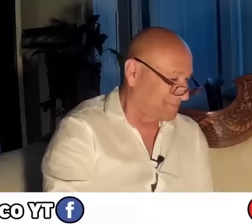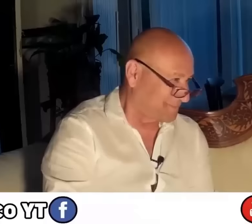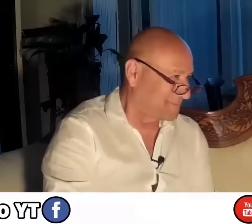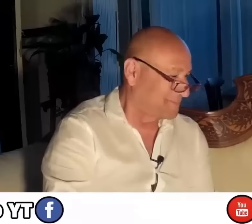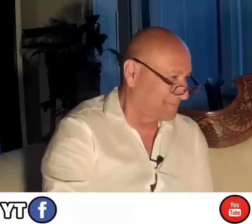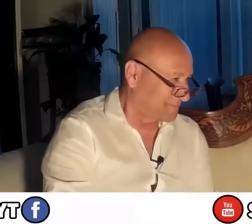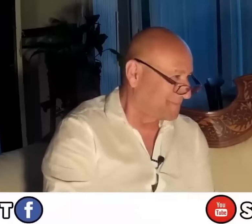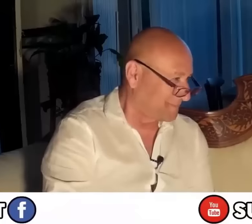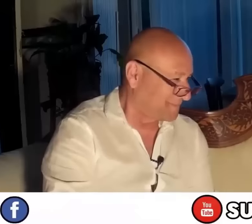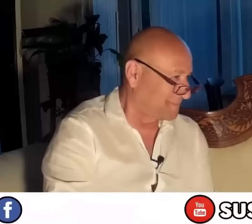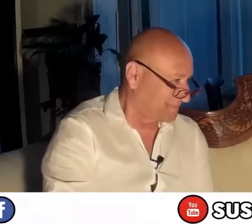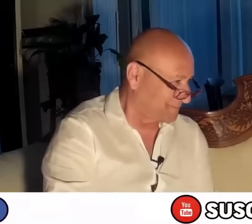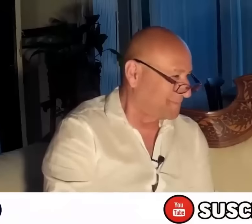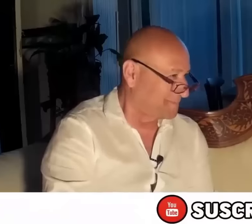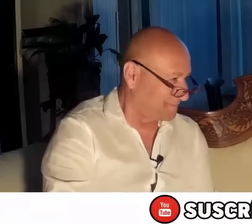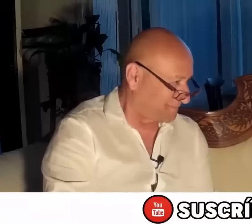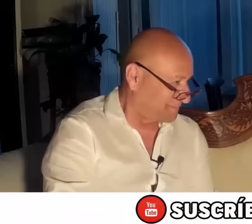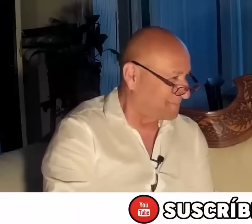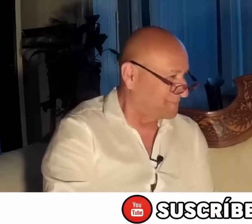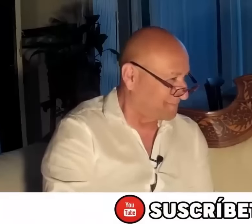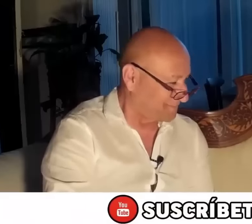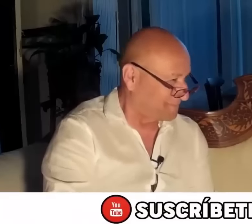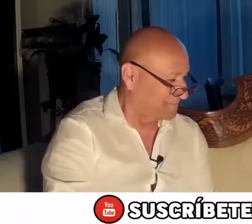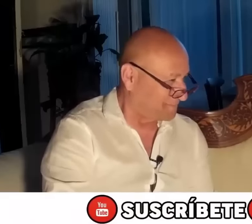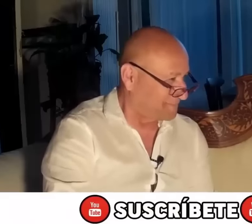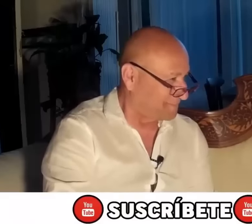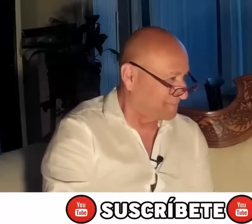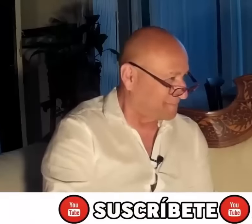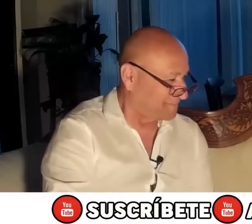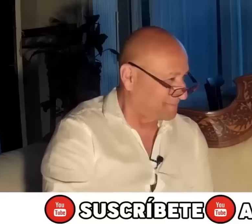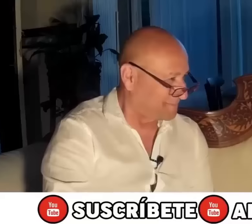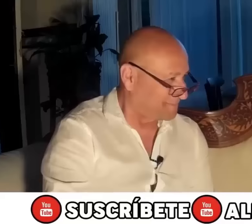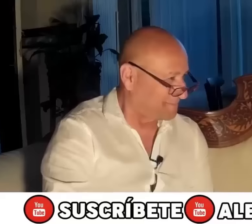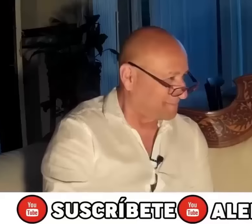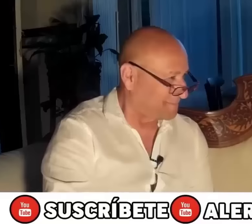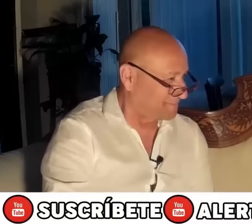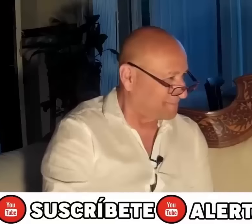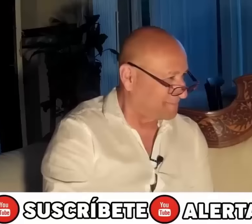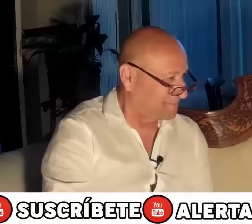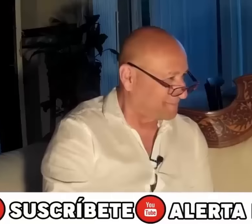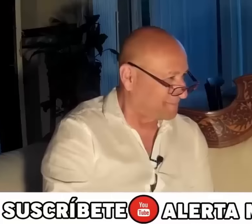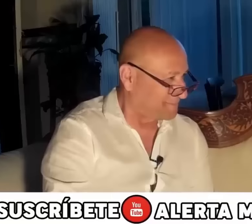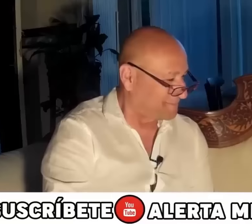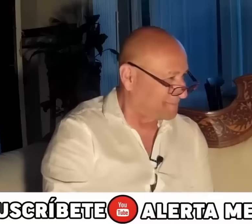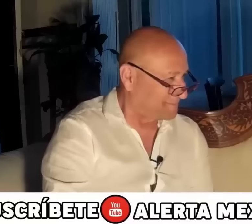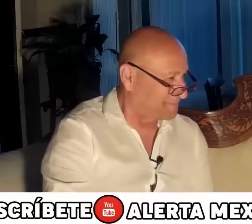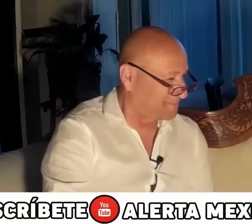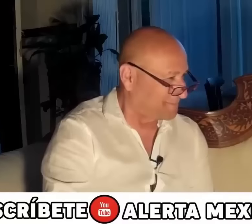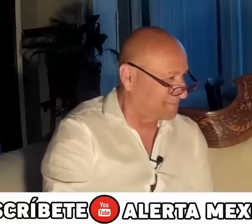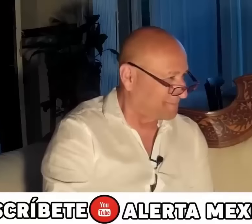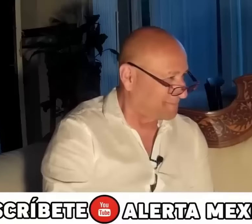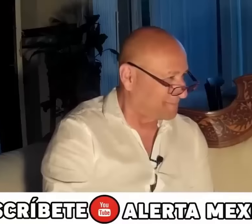médicas de toda índole, incluso tengo un MBA, también pertenezco a asociaciones de diferente índole. Lo más duro,